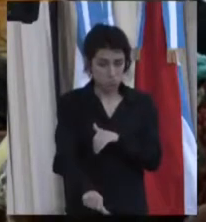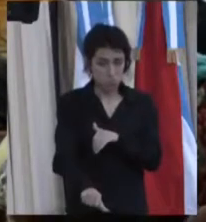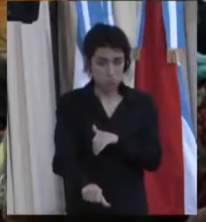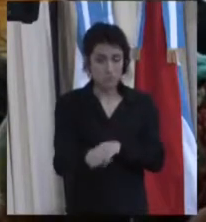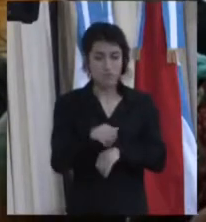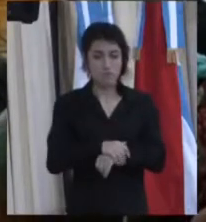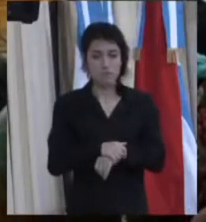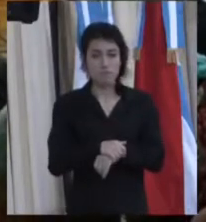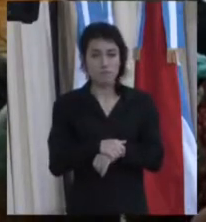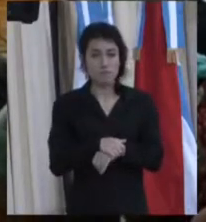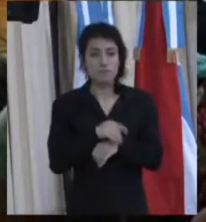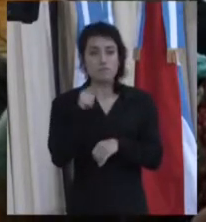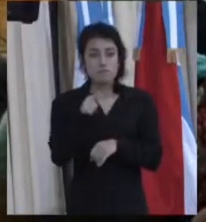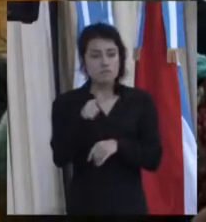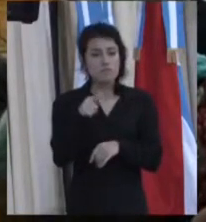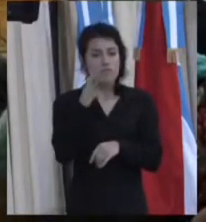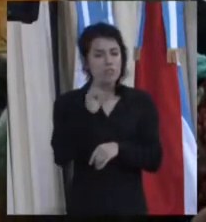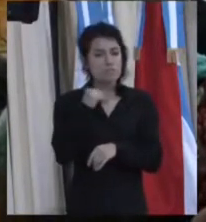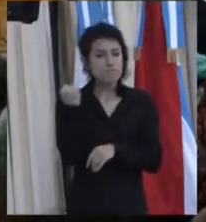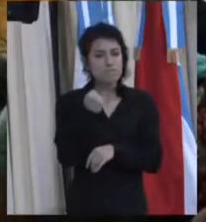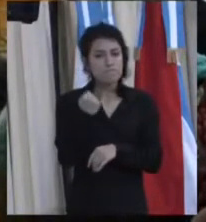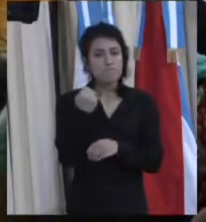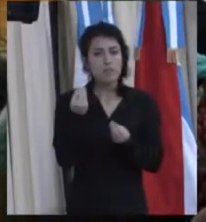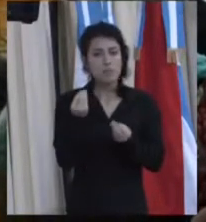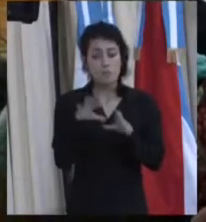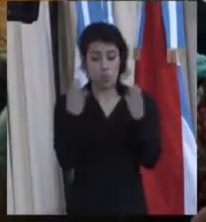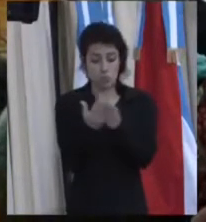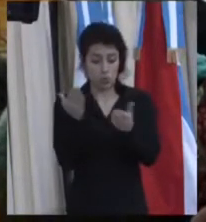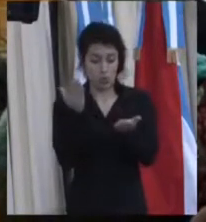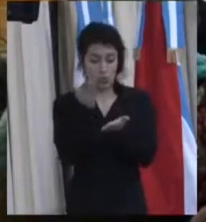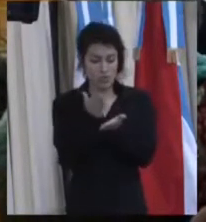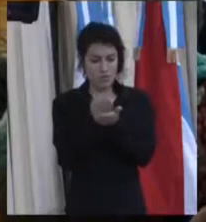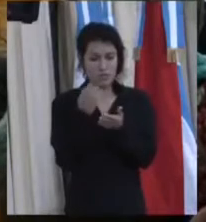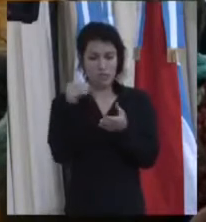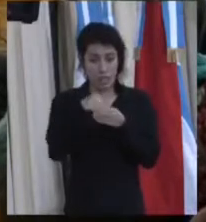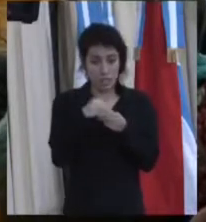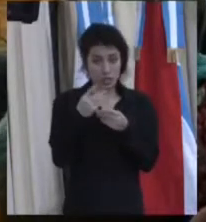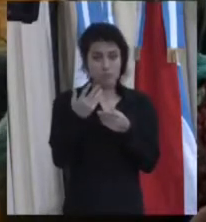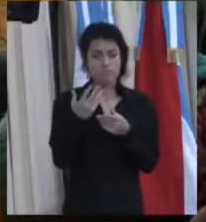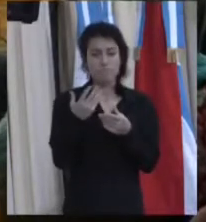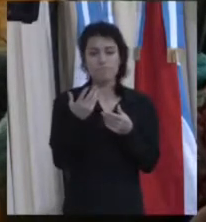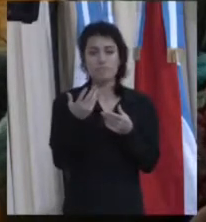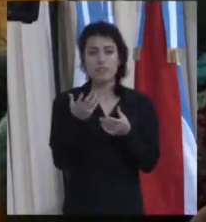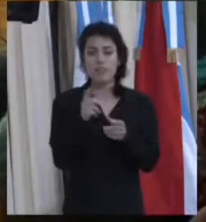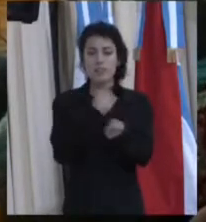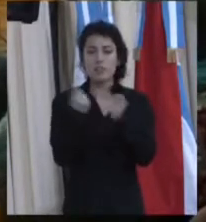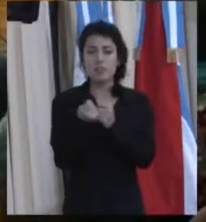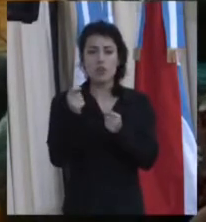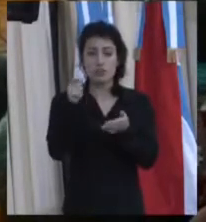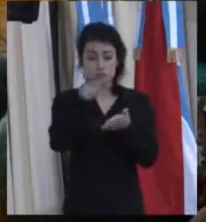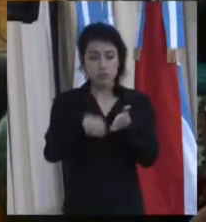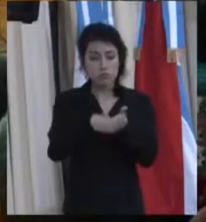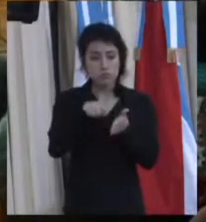acontece una cuestión significativa. Y los que estamos en el mundo del derecho me refiero al hecho de que los reformistas no dejaron firmar el